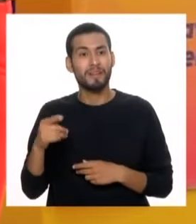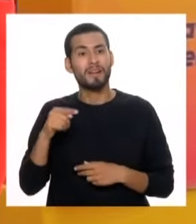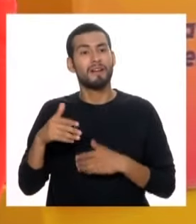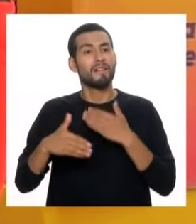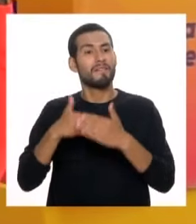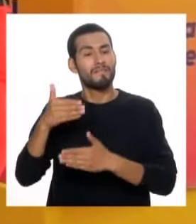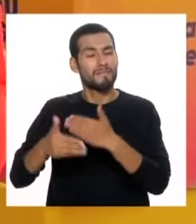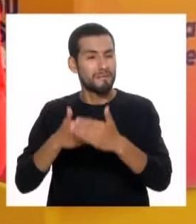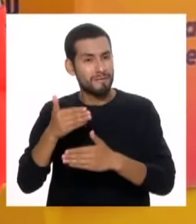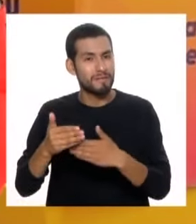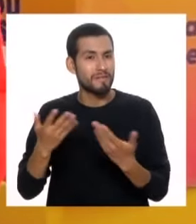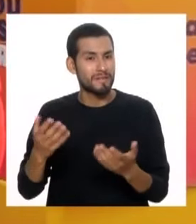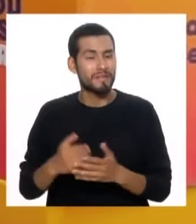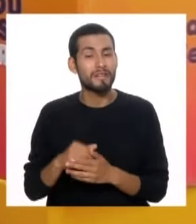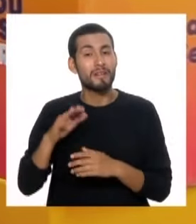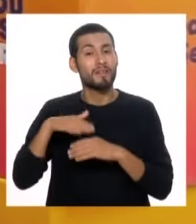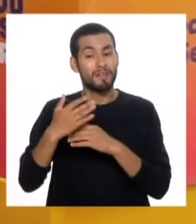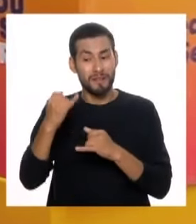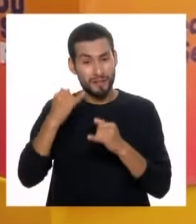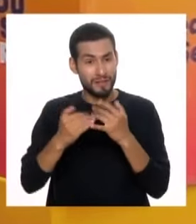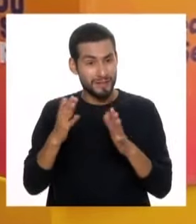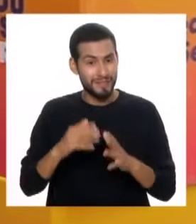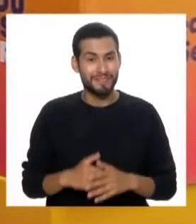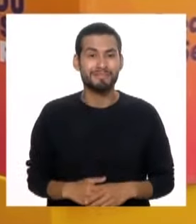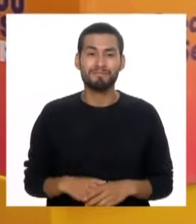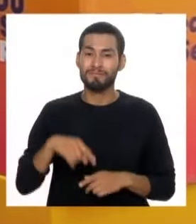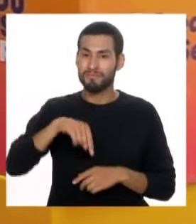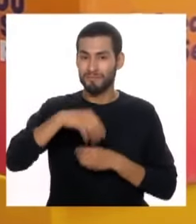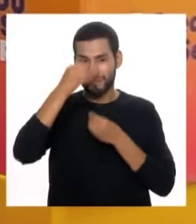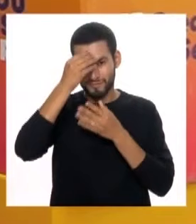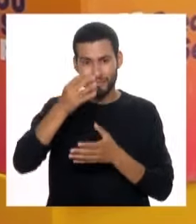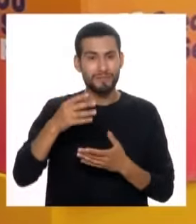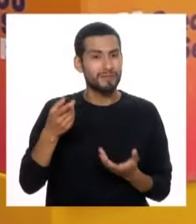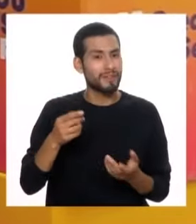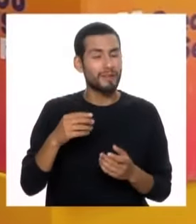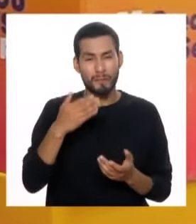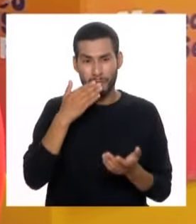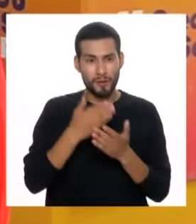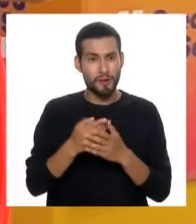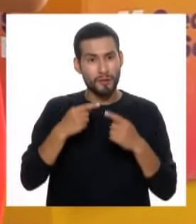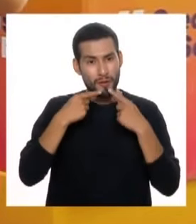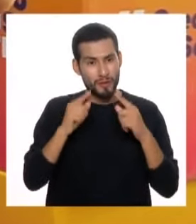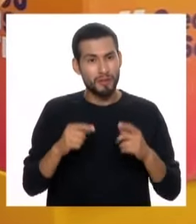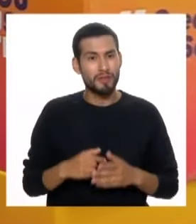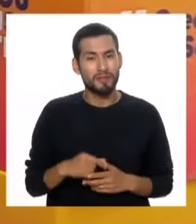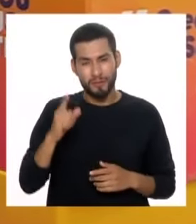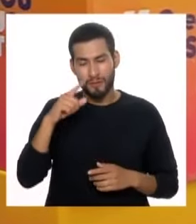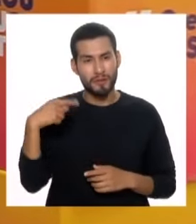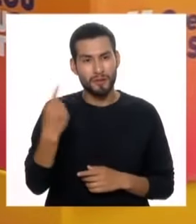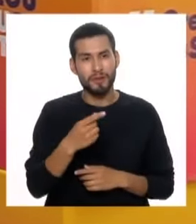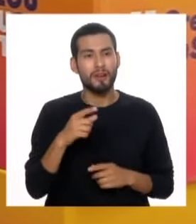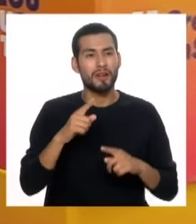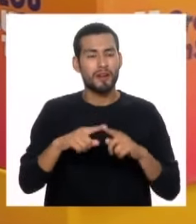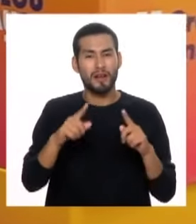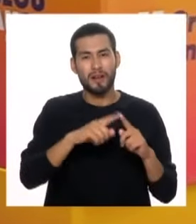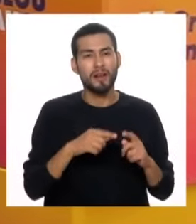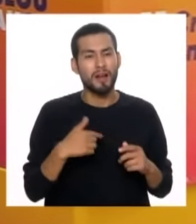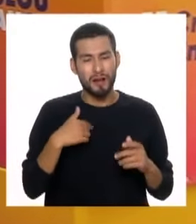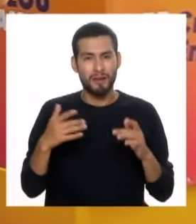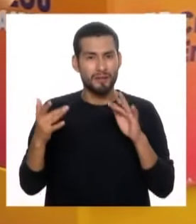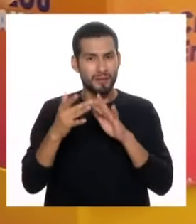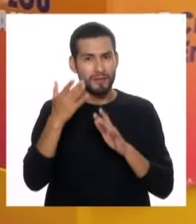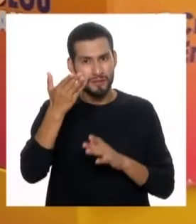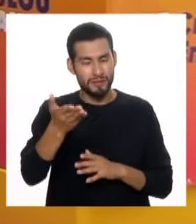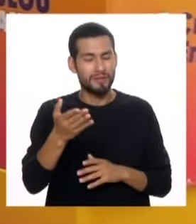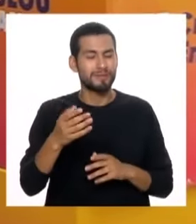las fases pues, una vez que se termine. Con esta información y esta excelente noticia para todos nuestros amigos, regresamos a